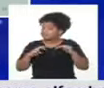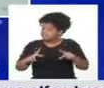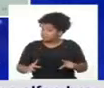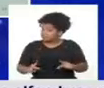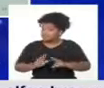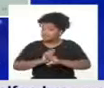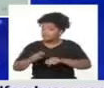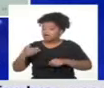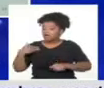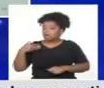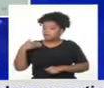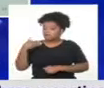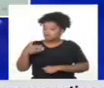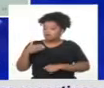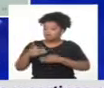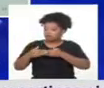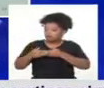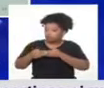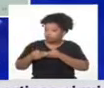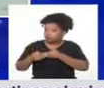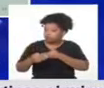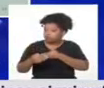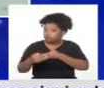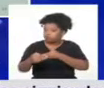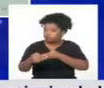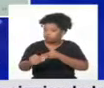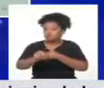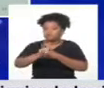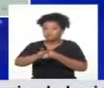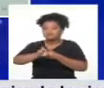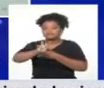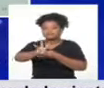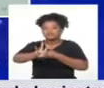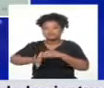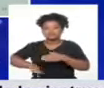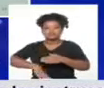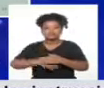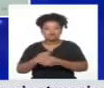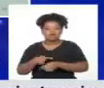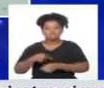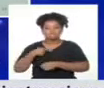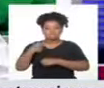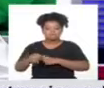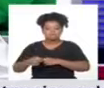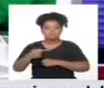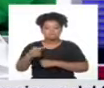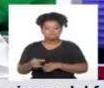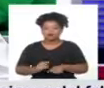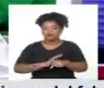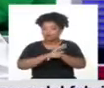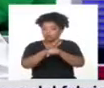23 días sin la notificación de casos autóctonos. Ellos siguen, que es lo importante,